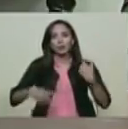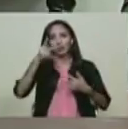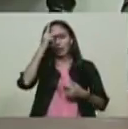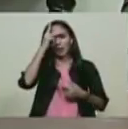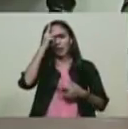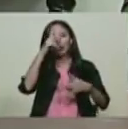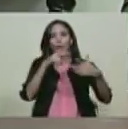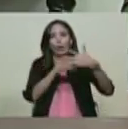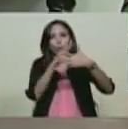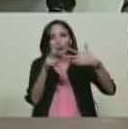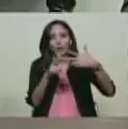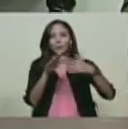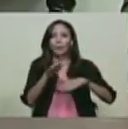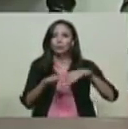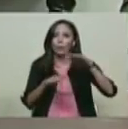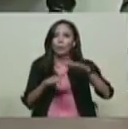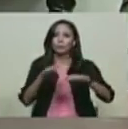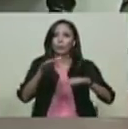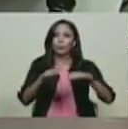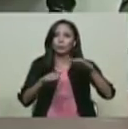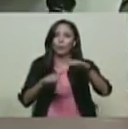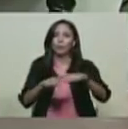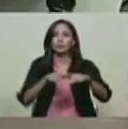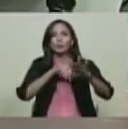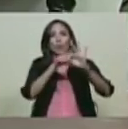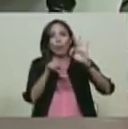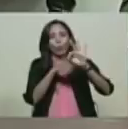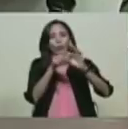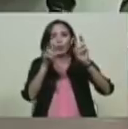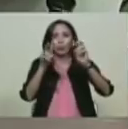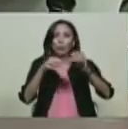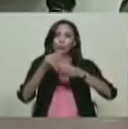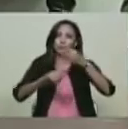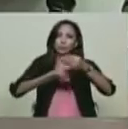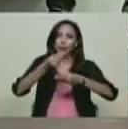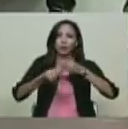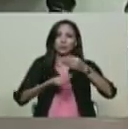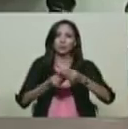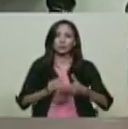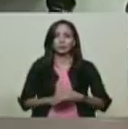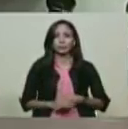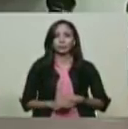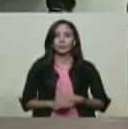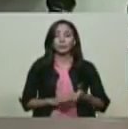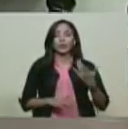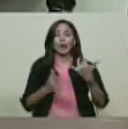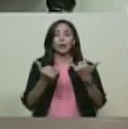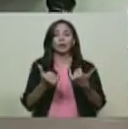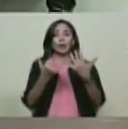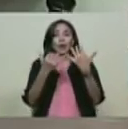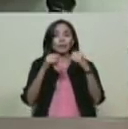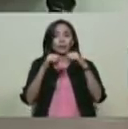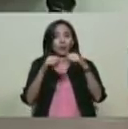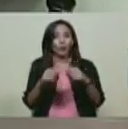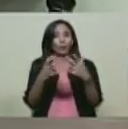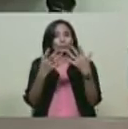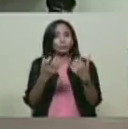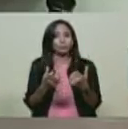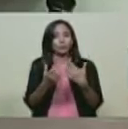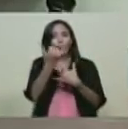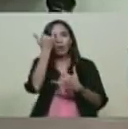Aissami, a dar los pasos subsecuentes, firmes. Cada paso que damos lo damos con firmeza, lo damos